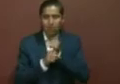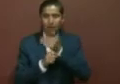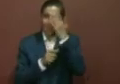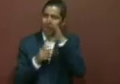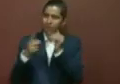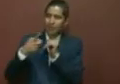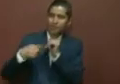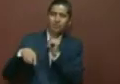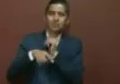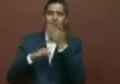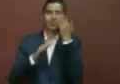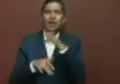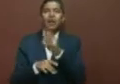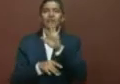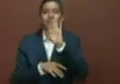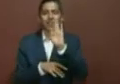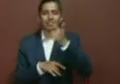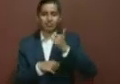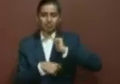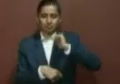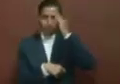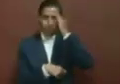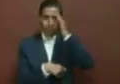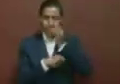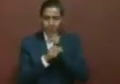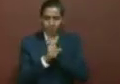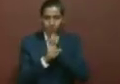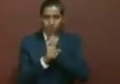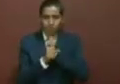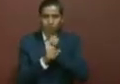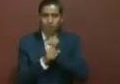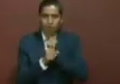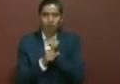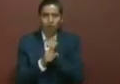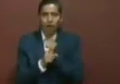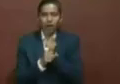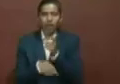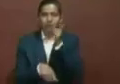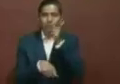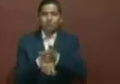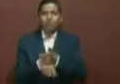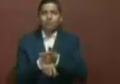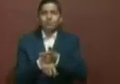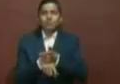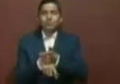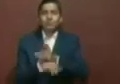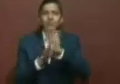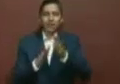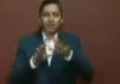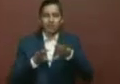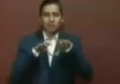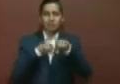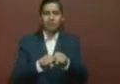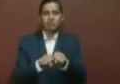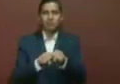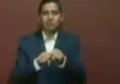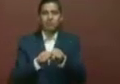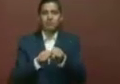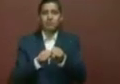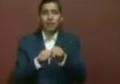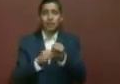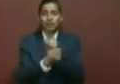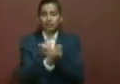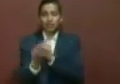saben, la fiscalía procedió con orden de detención en contra